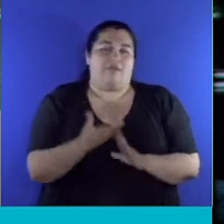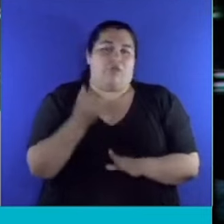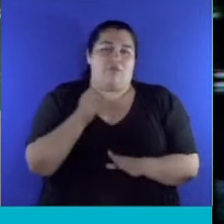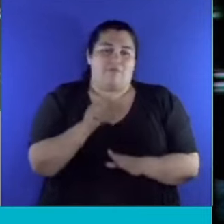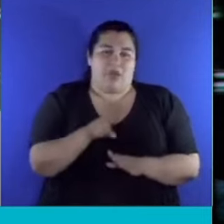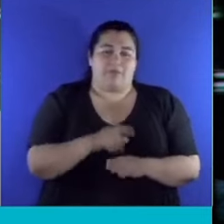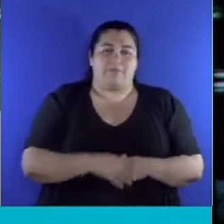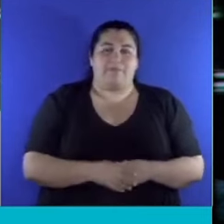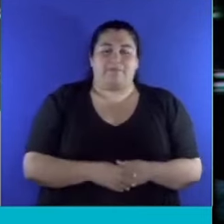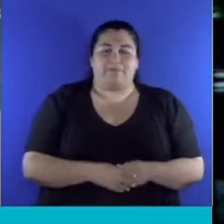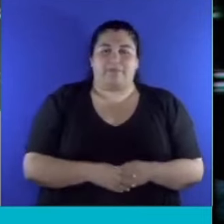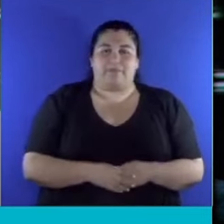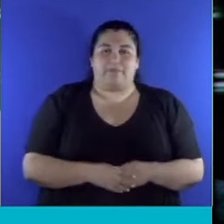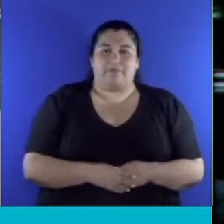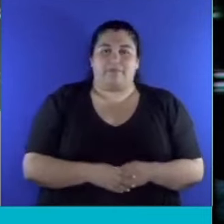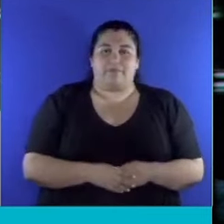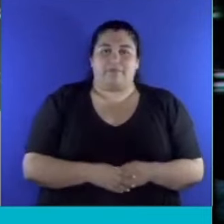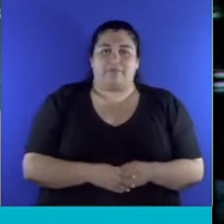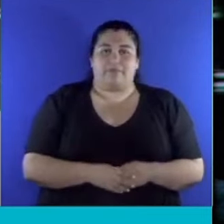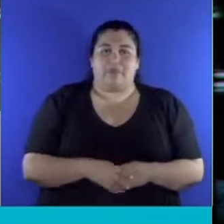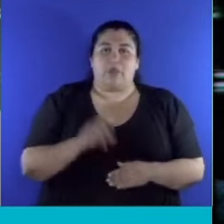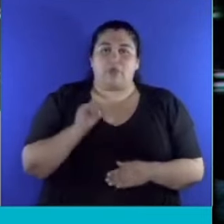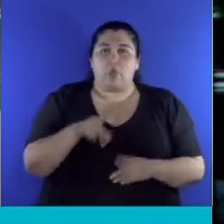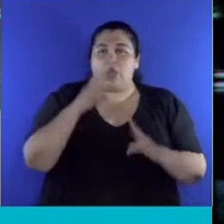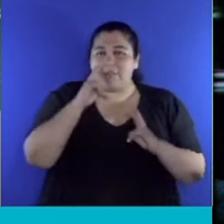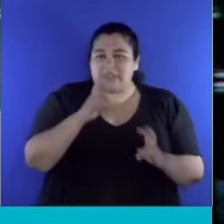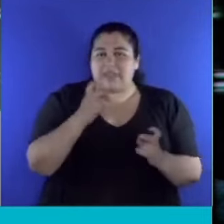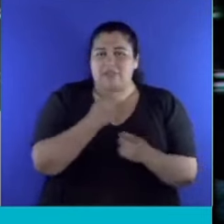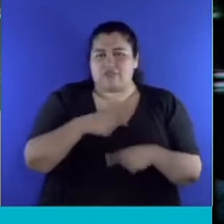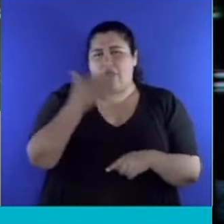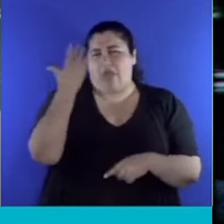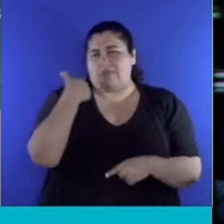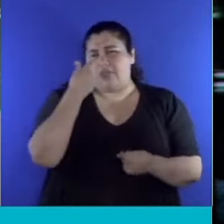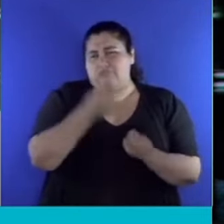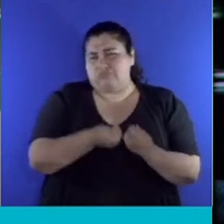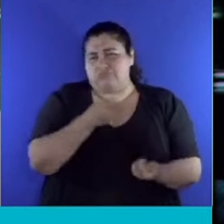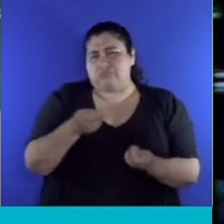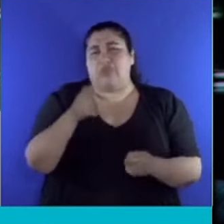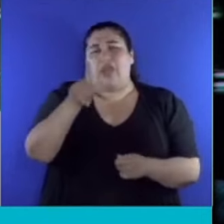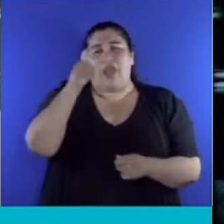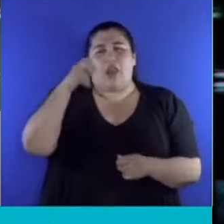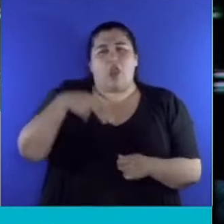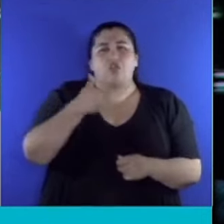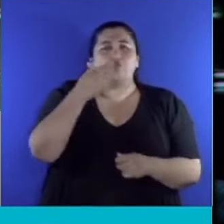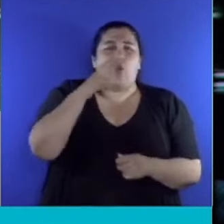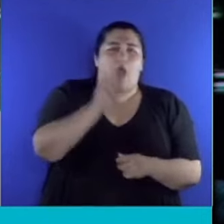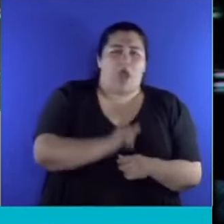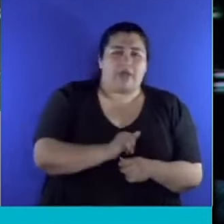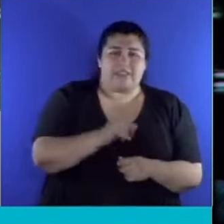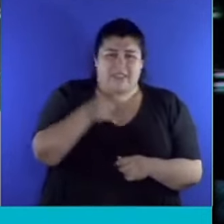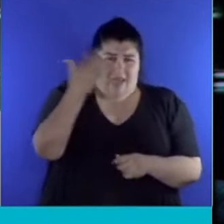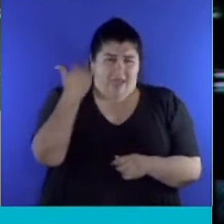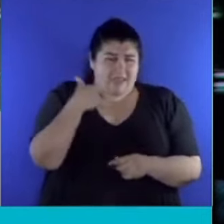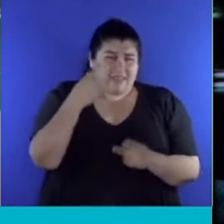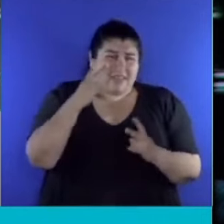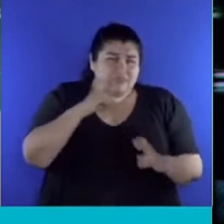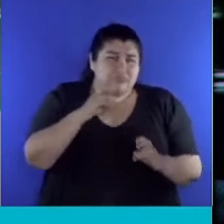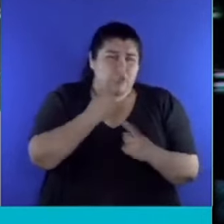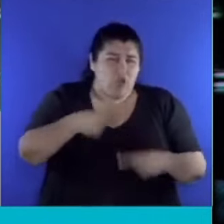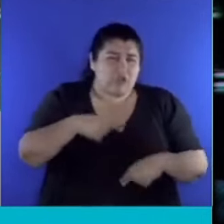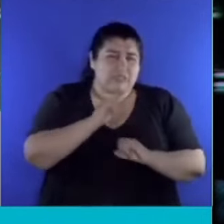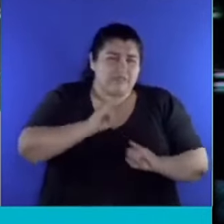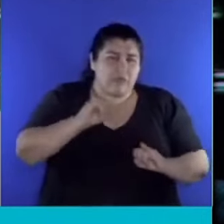durante la investigación que hizo por los fusilamientos de José León Suárez y que fue maravillosamente expresado